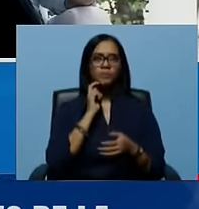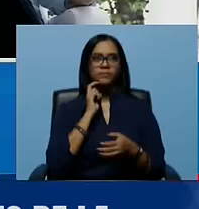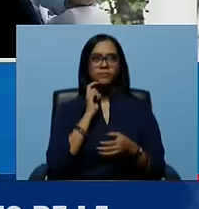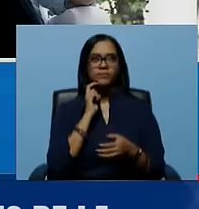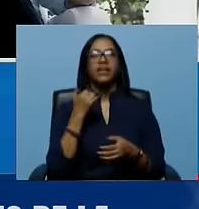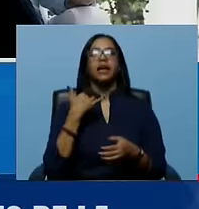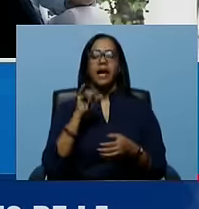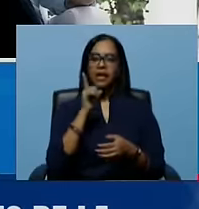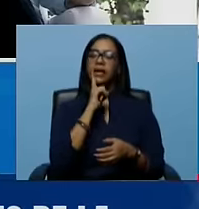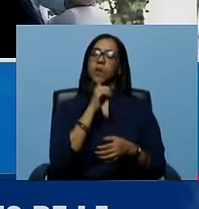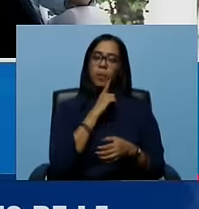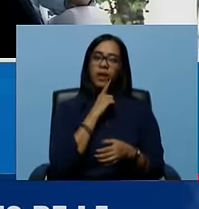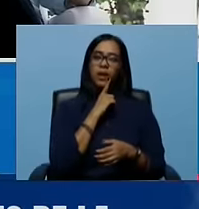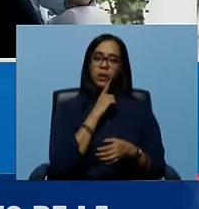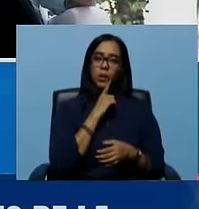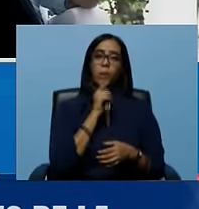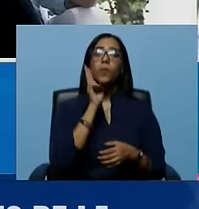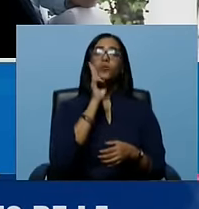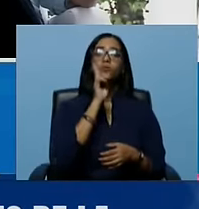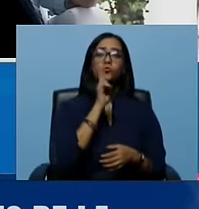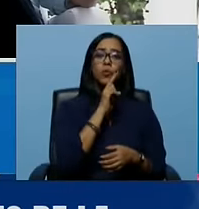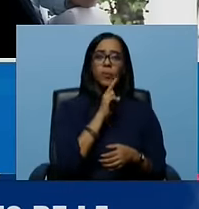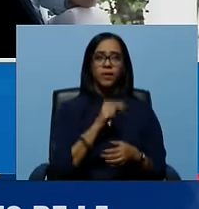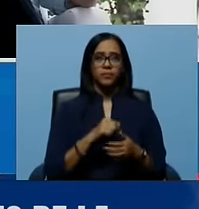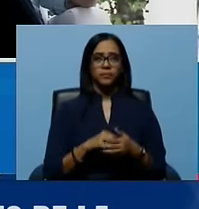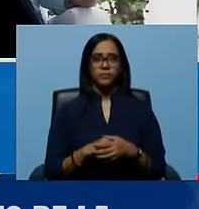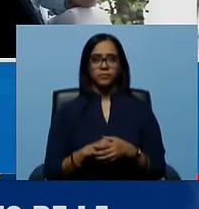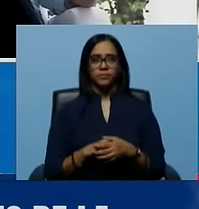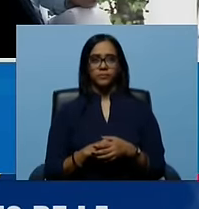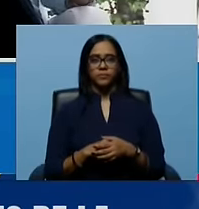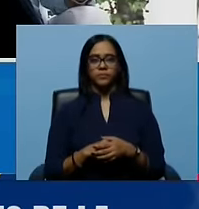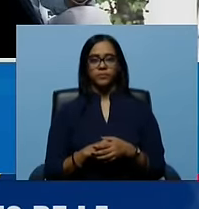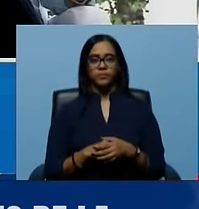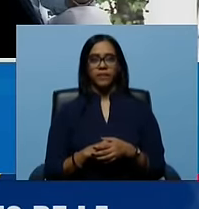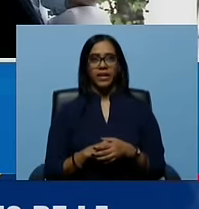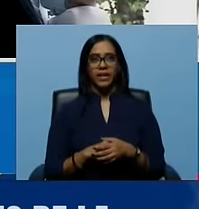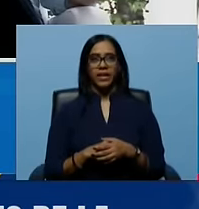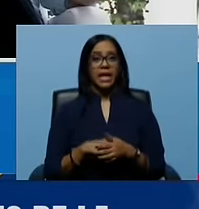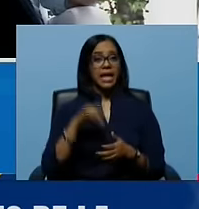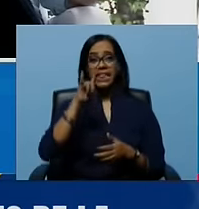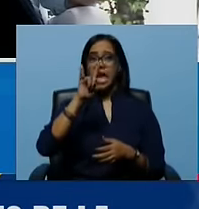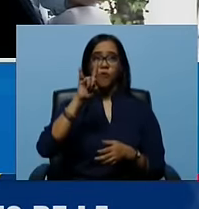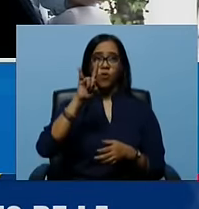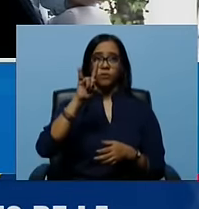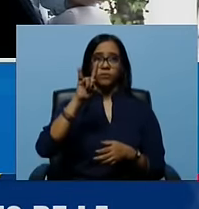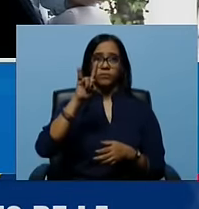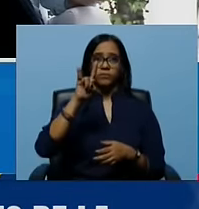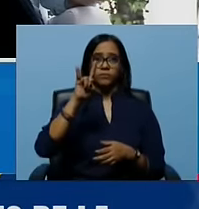Hay que nombrarlo por su nombre. Es el diablo.